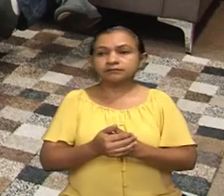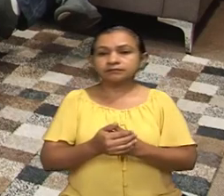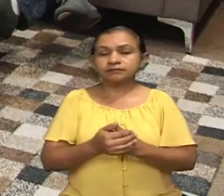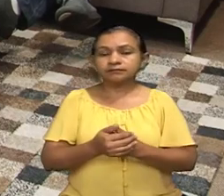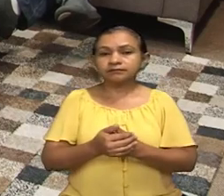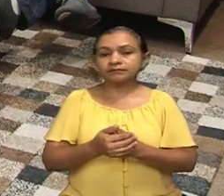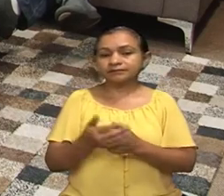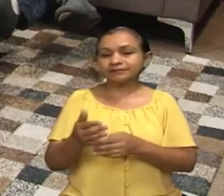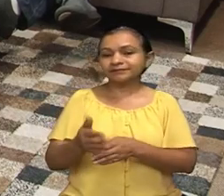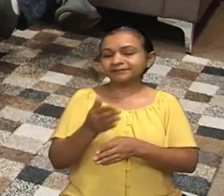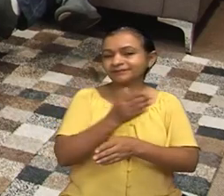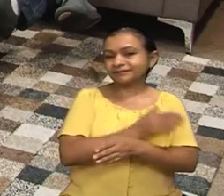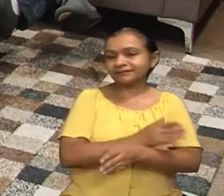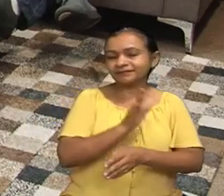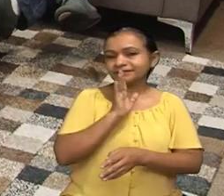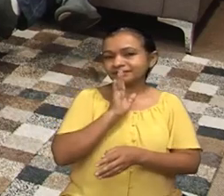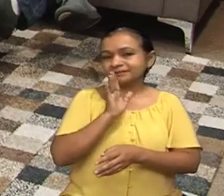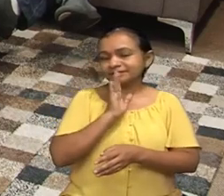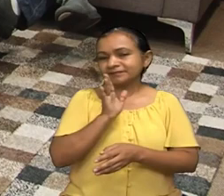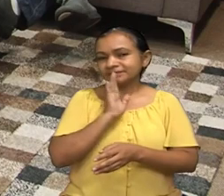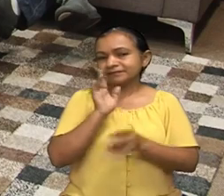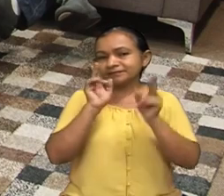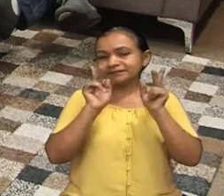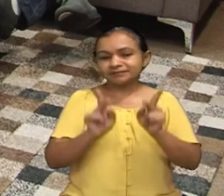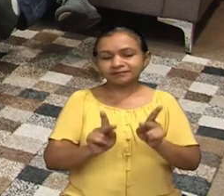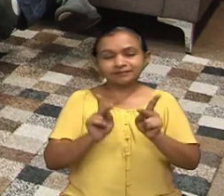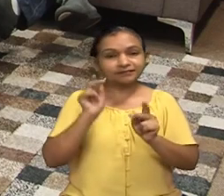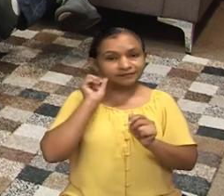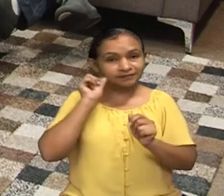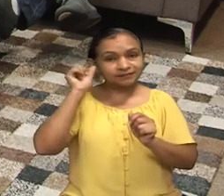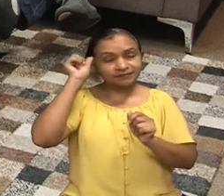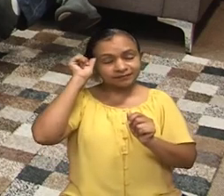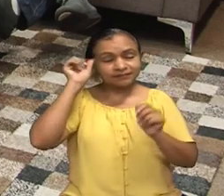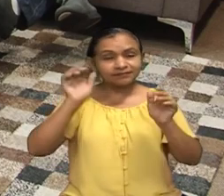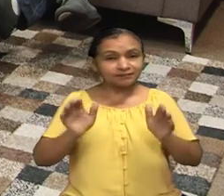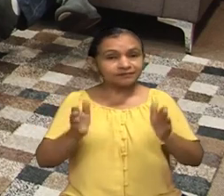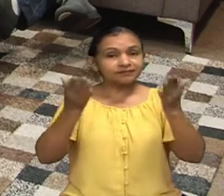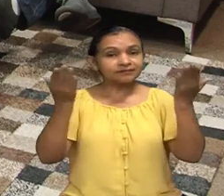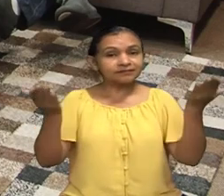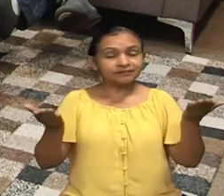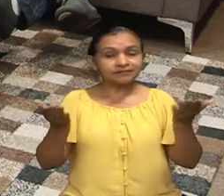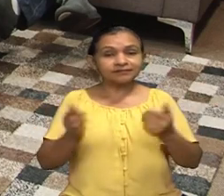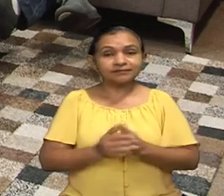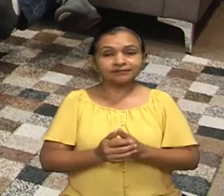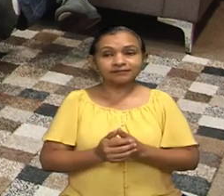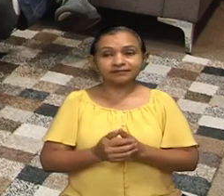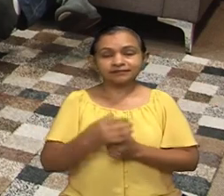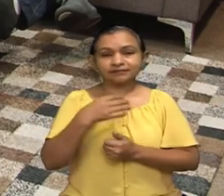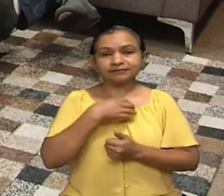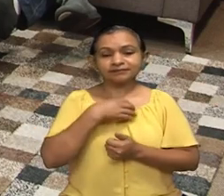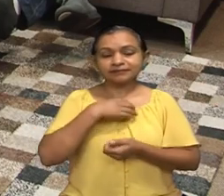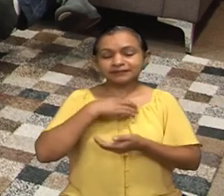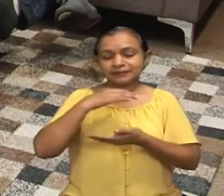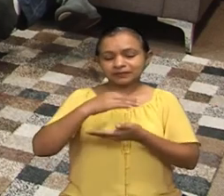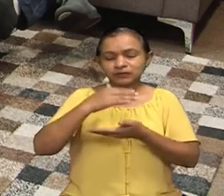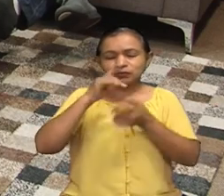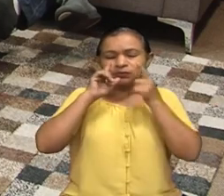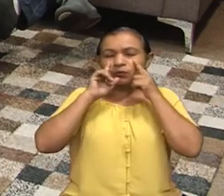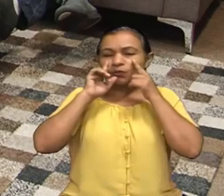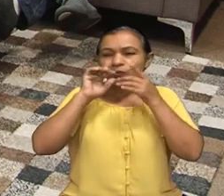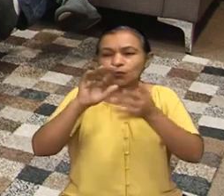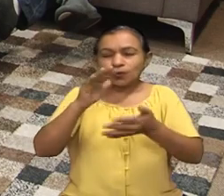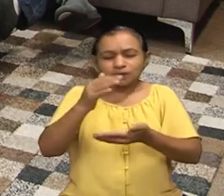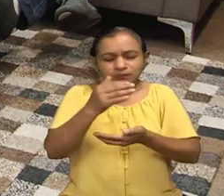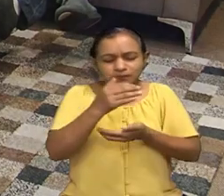Conversábamos fuera de cámara que las personas adultas mayores son nuestros tesoros.